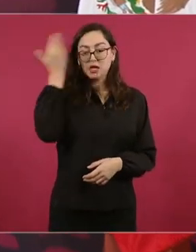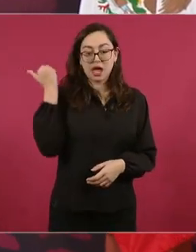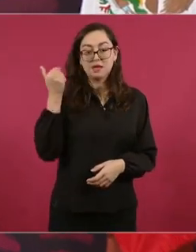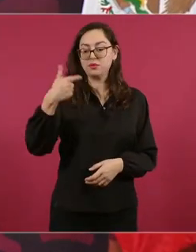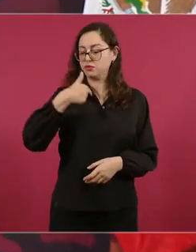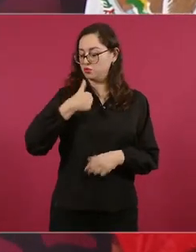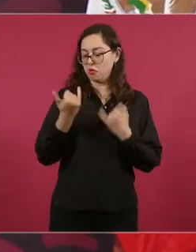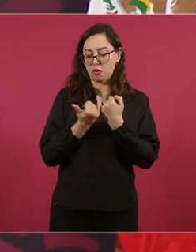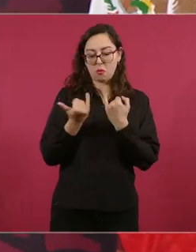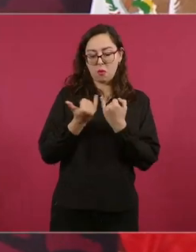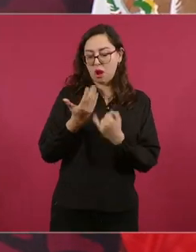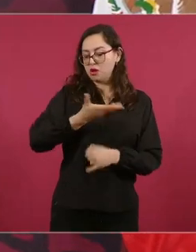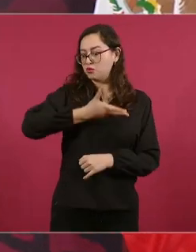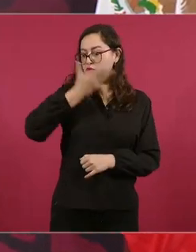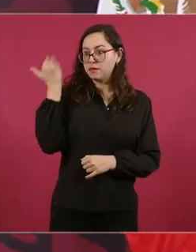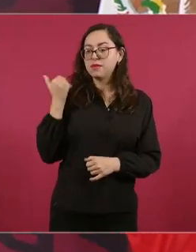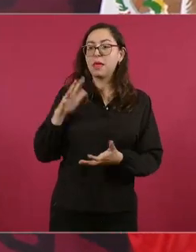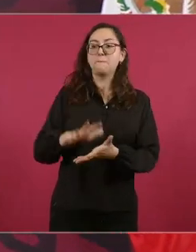mayoría de los mexicanos,